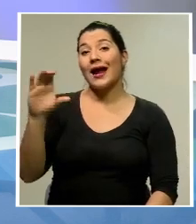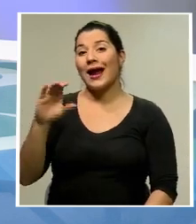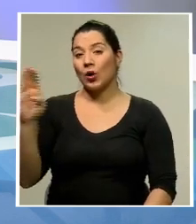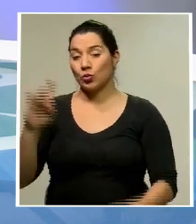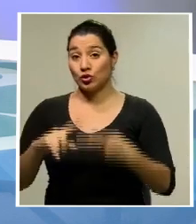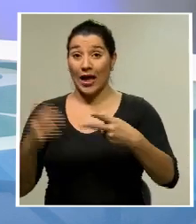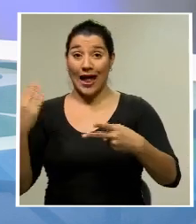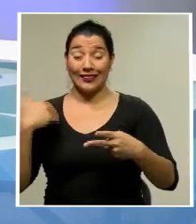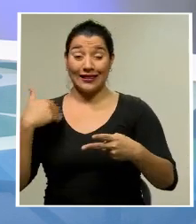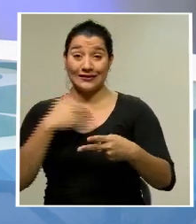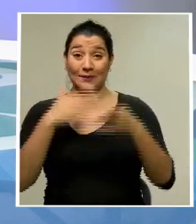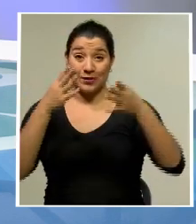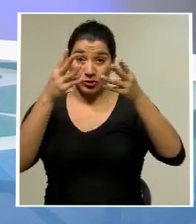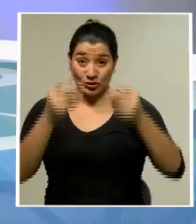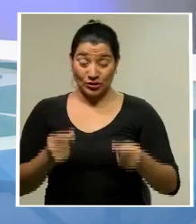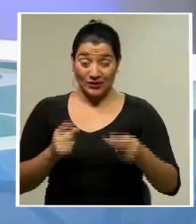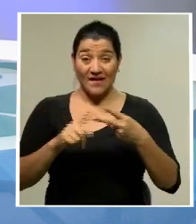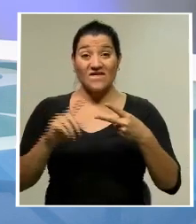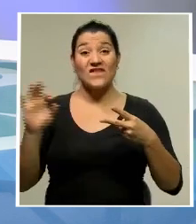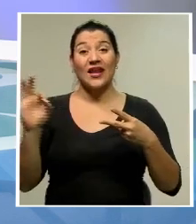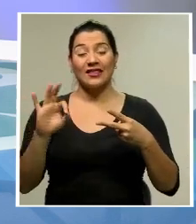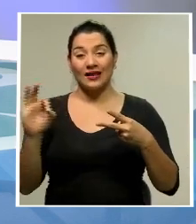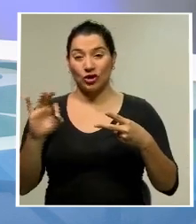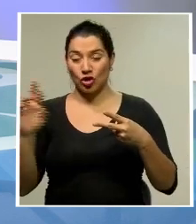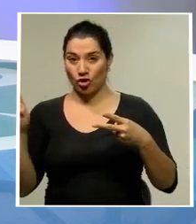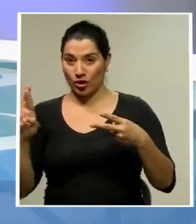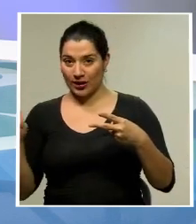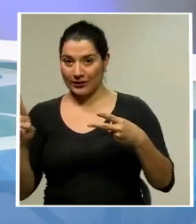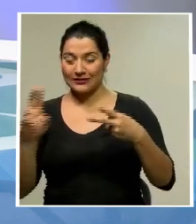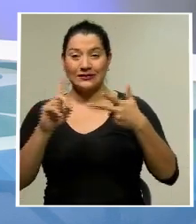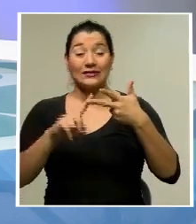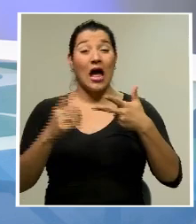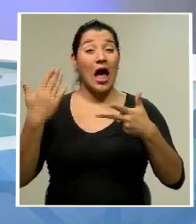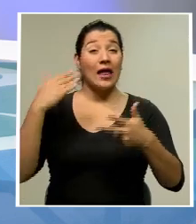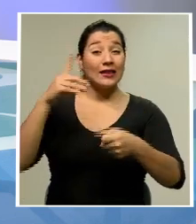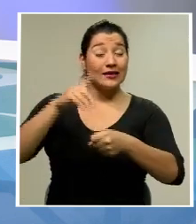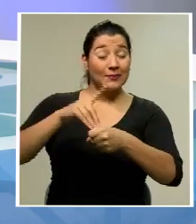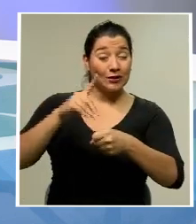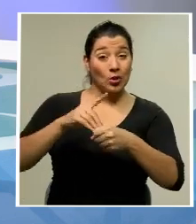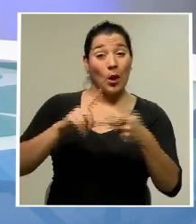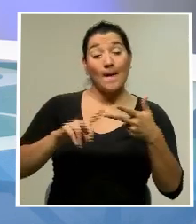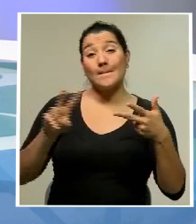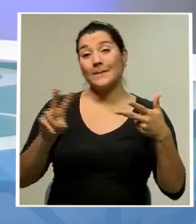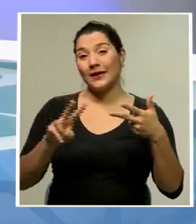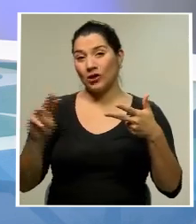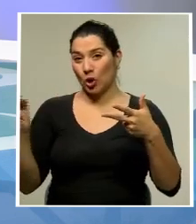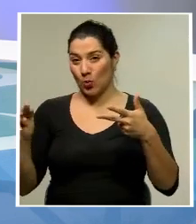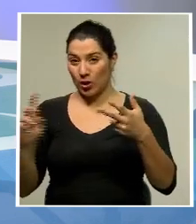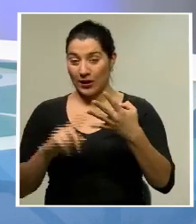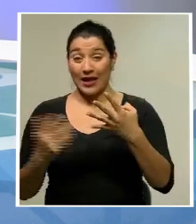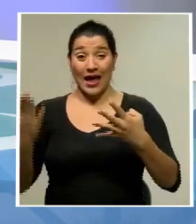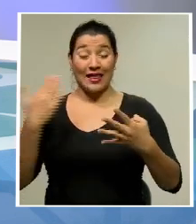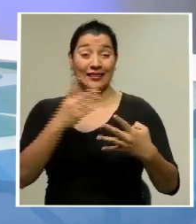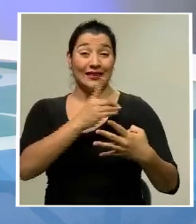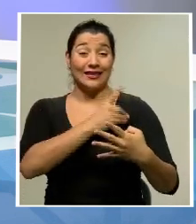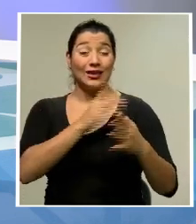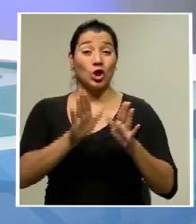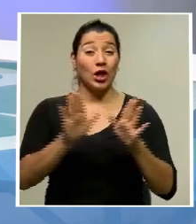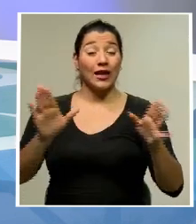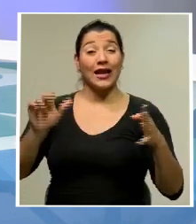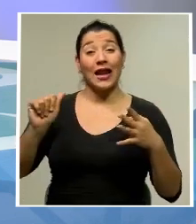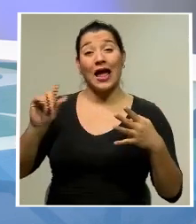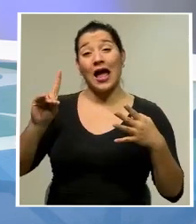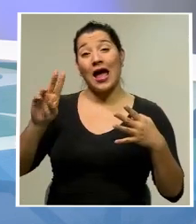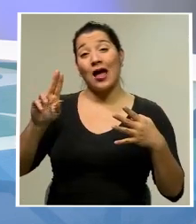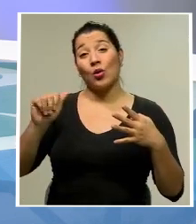de Hacienda Fernando Rodríguez, al exdiputado Víctor Morales y al exdirector general de Aduanas